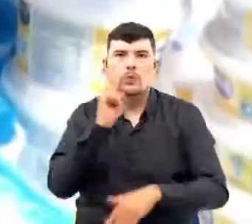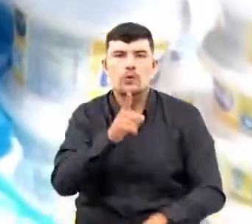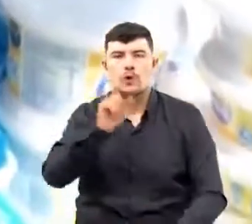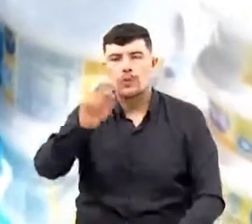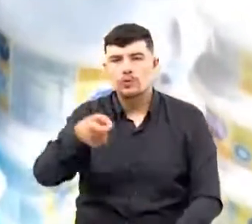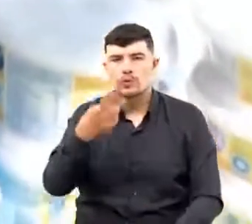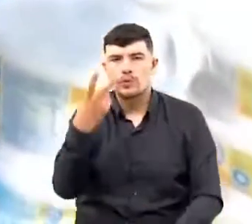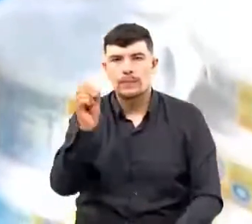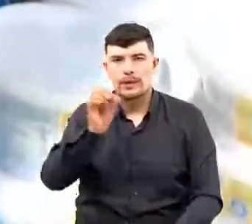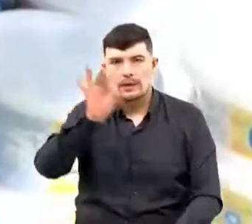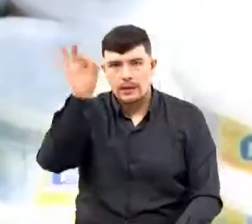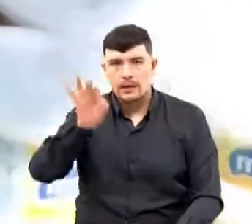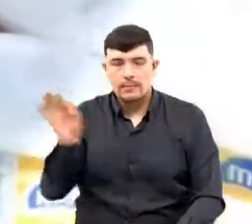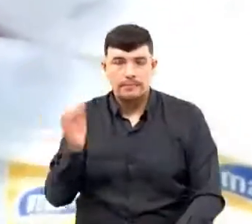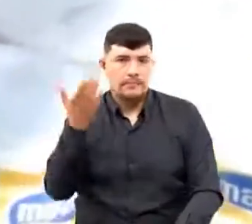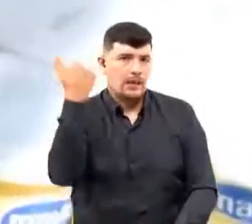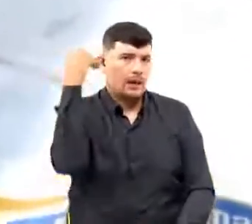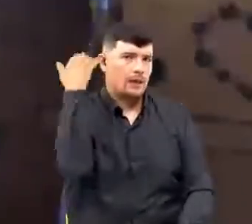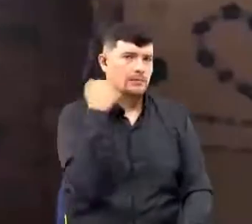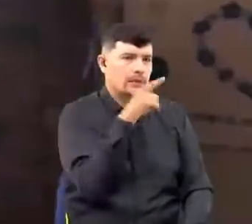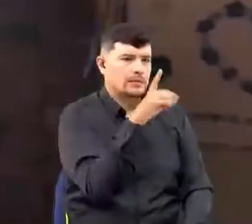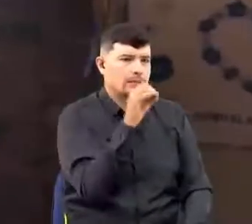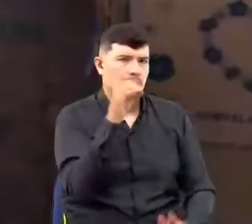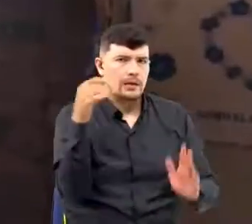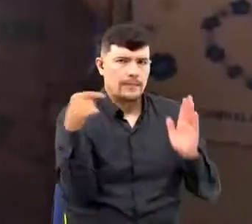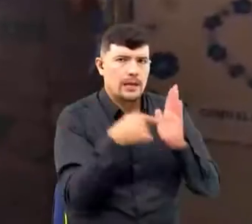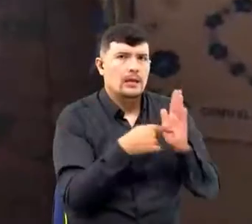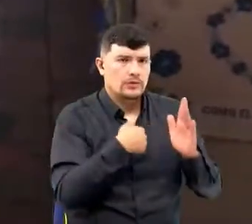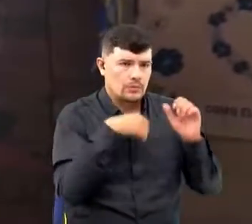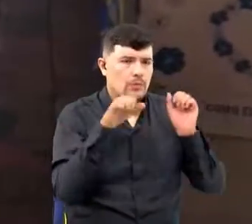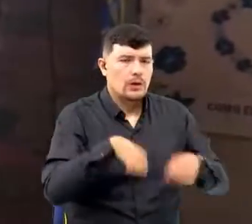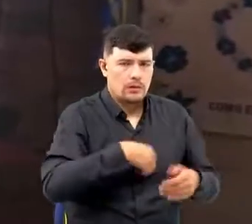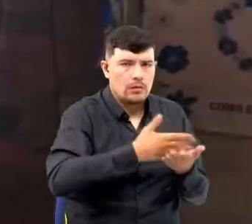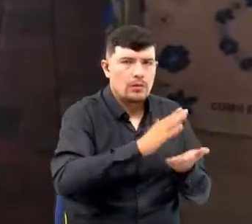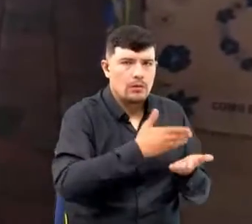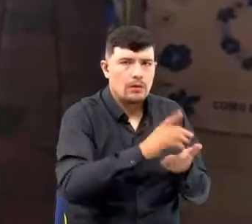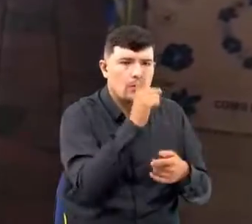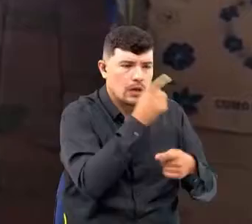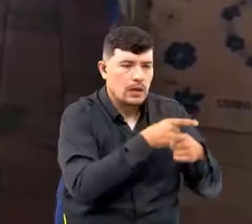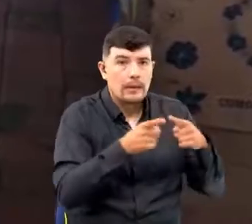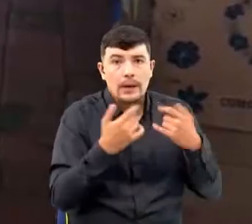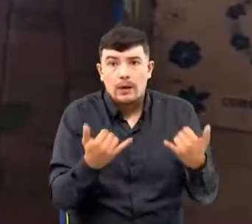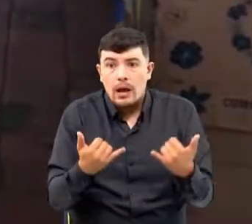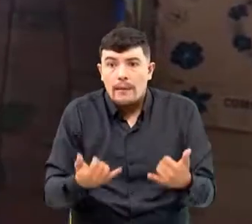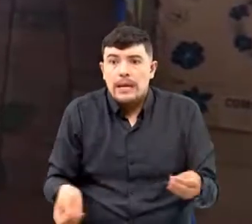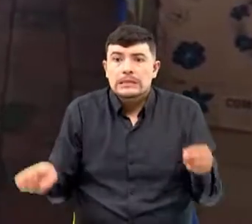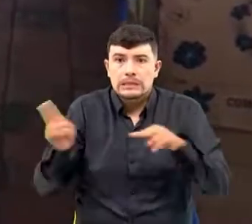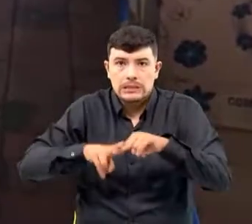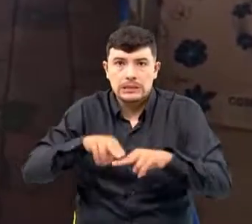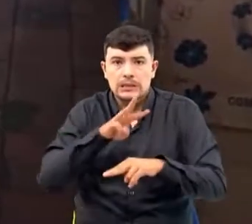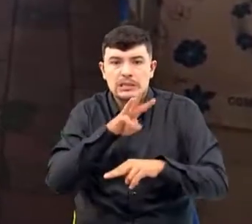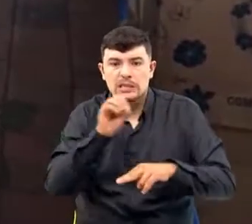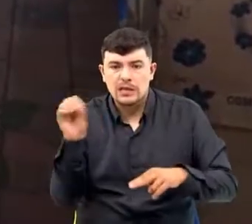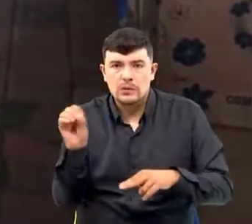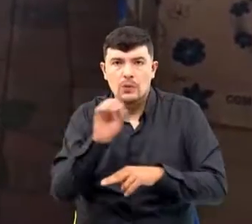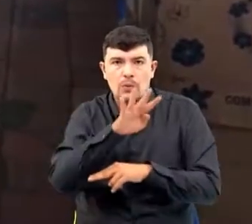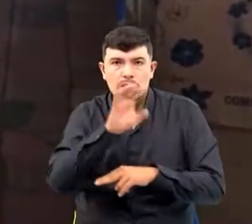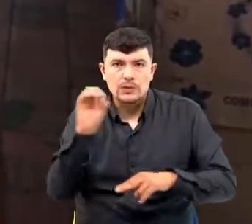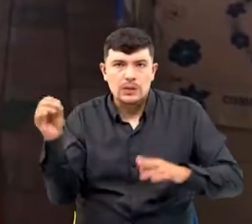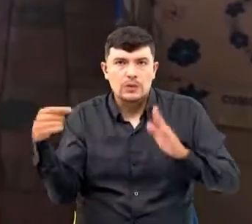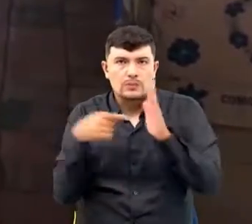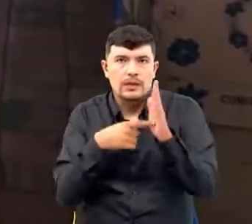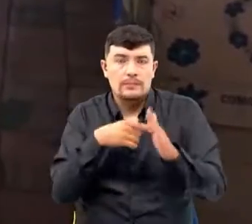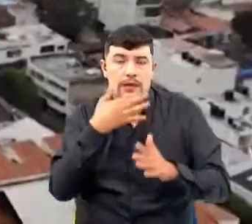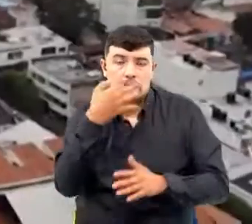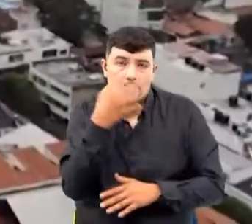1.20%. Antes se hacía un mercado con 100 mil pesos, ahora la gente tiene que mercar con 300, 400, o sea, todo